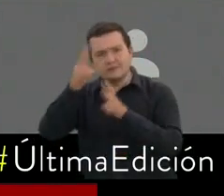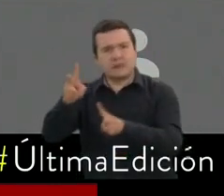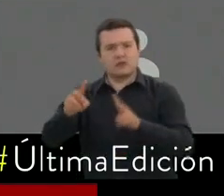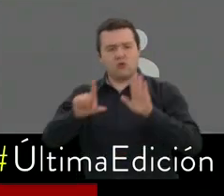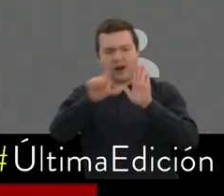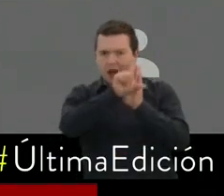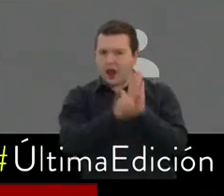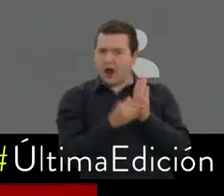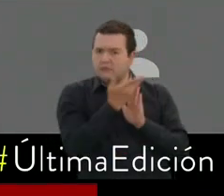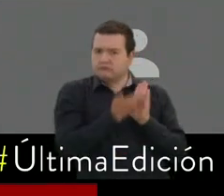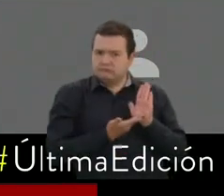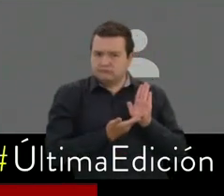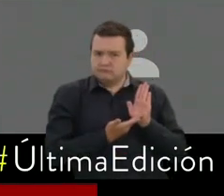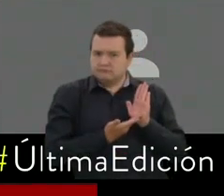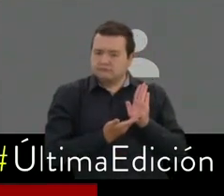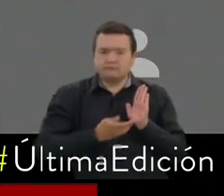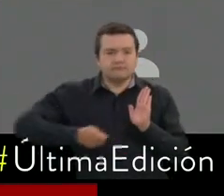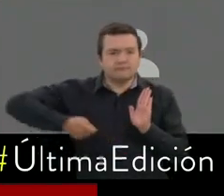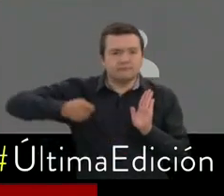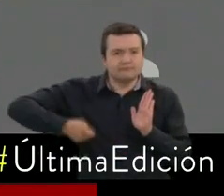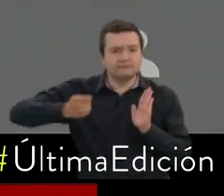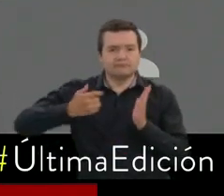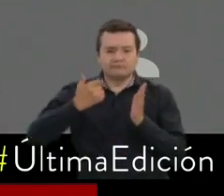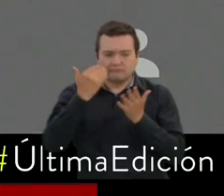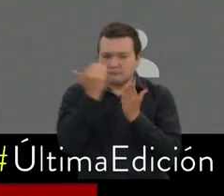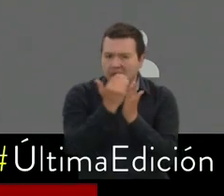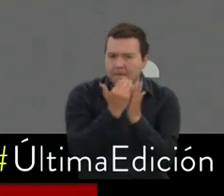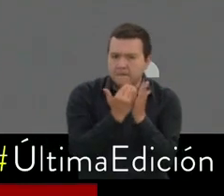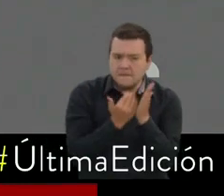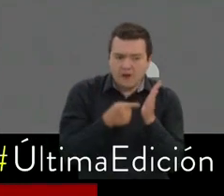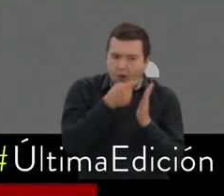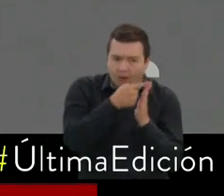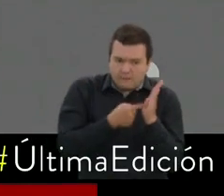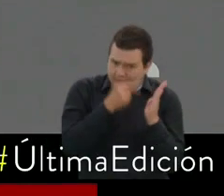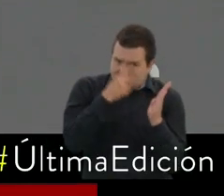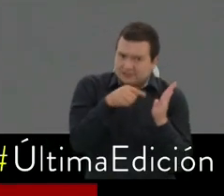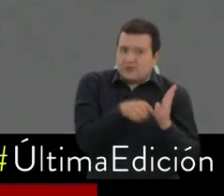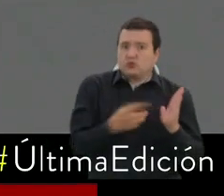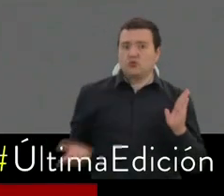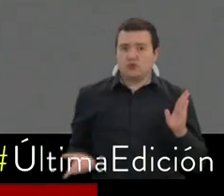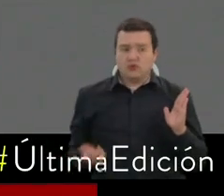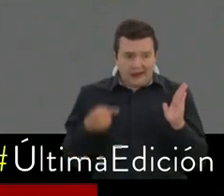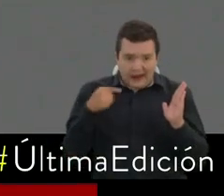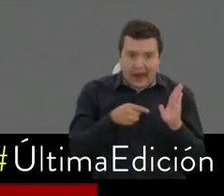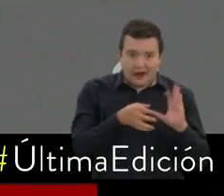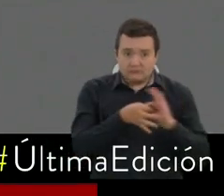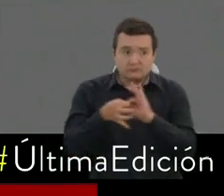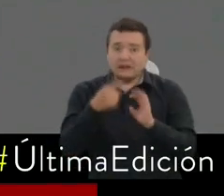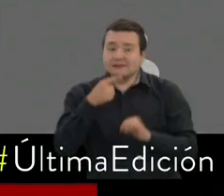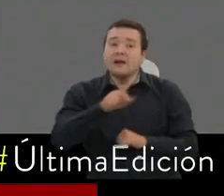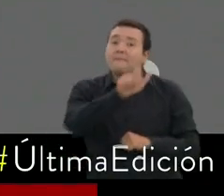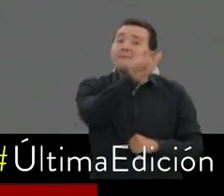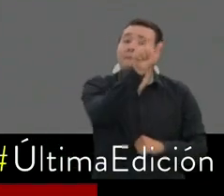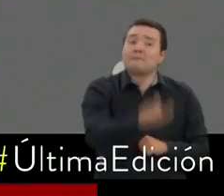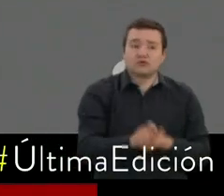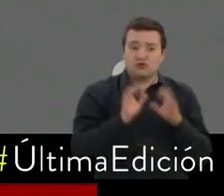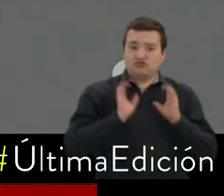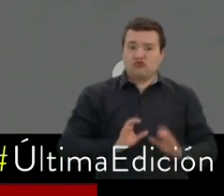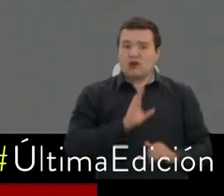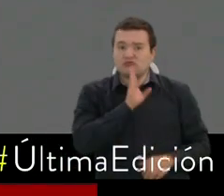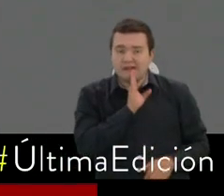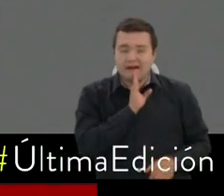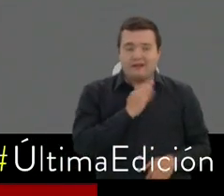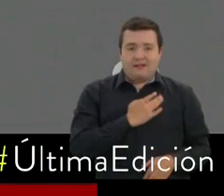el derecho del que deviene necesariamente la libertad del ciudadano Álvaro